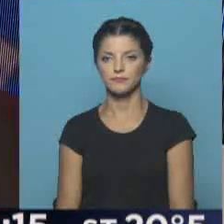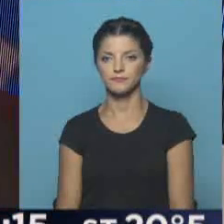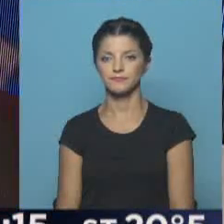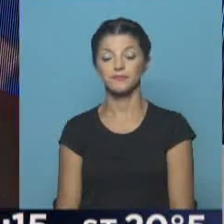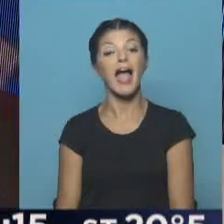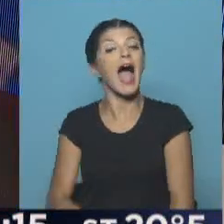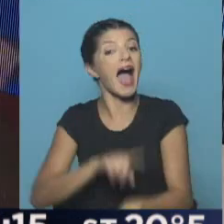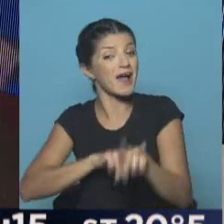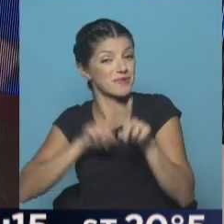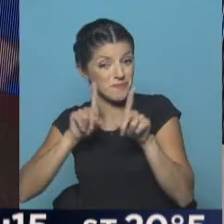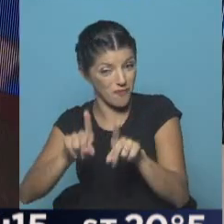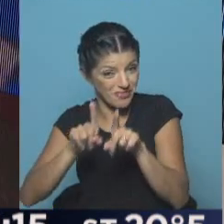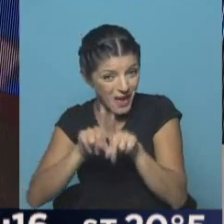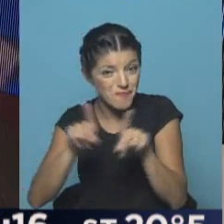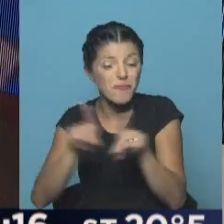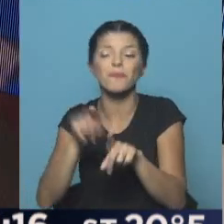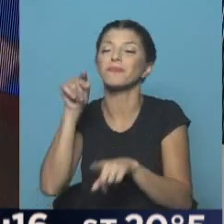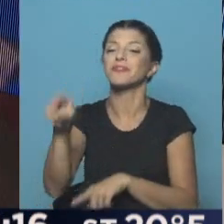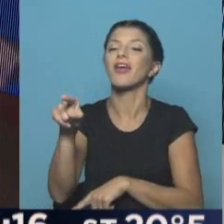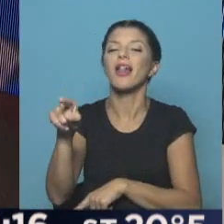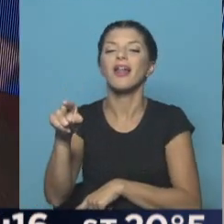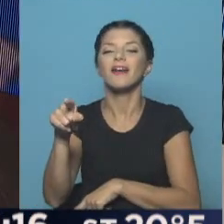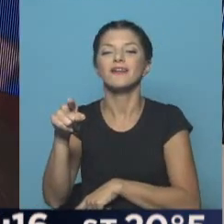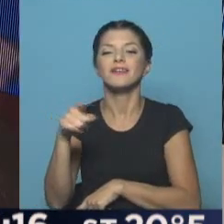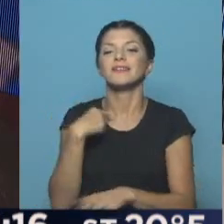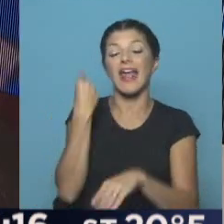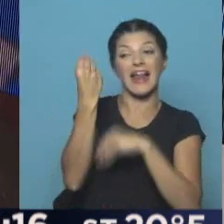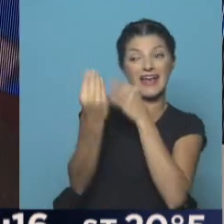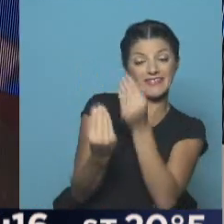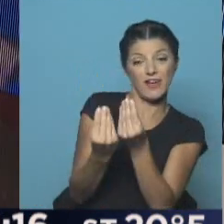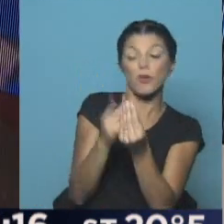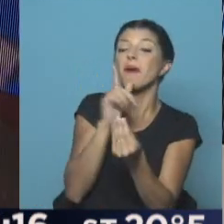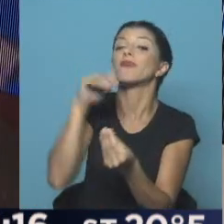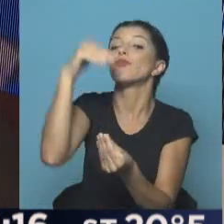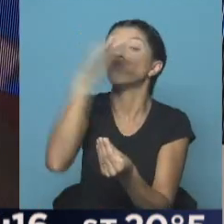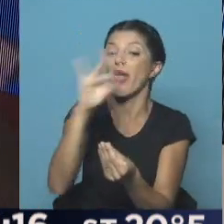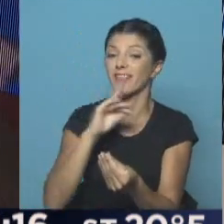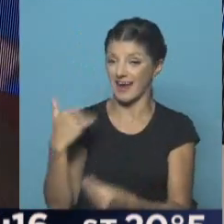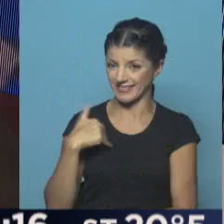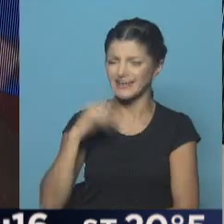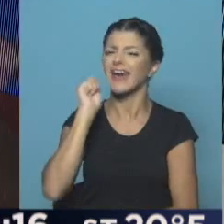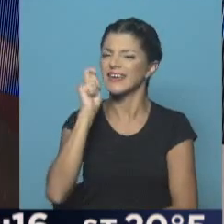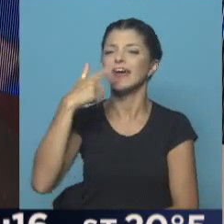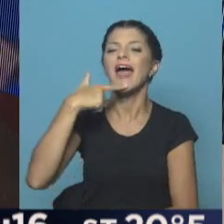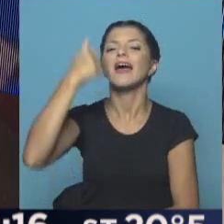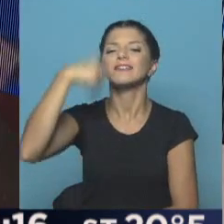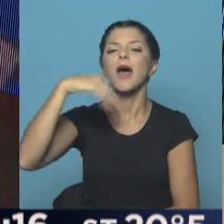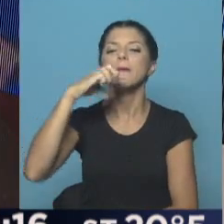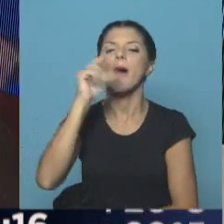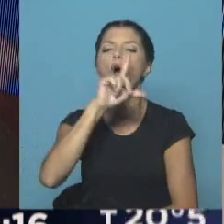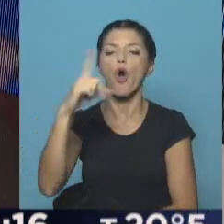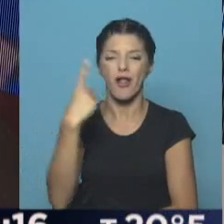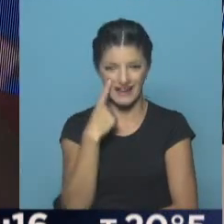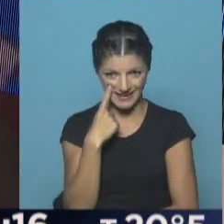Mientras tanto, y en el terreno de esta indefinición, el candidato a reemplazar a Bauza es Jorge Sampaoli. El técnico de un Sevilla que atraviesa un